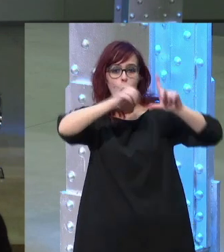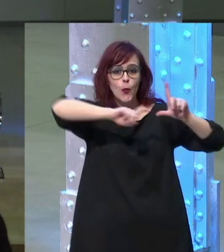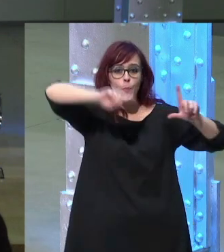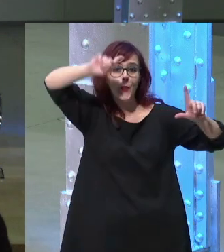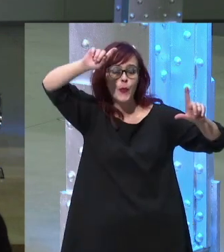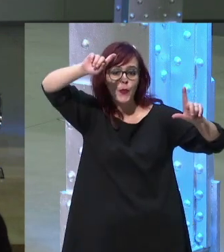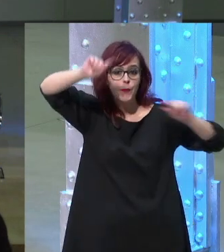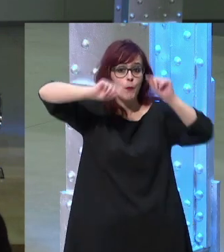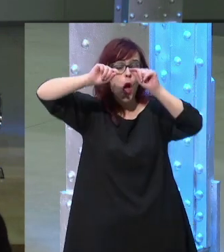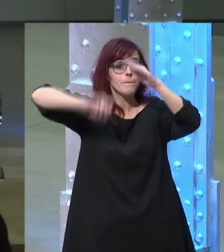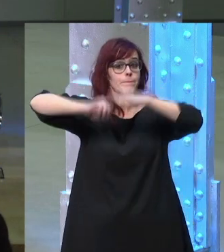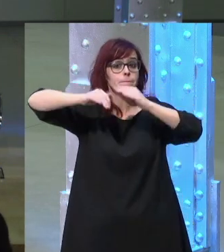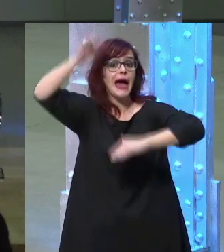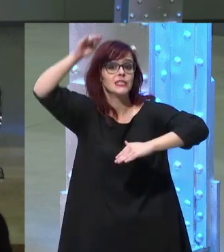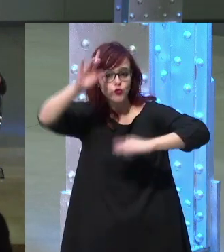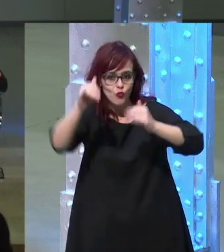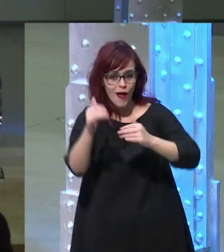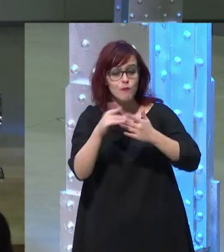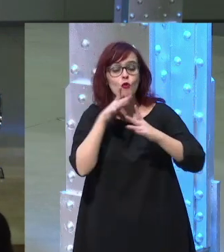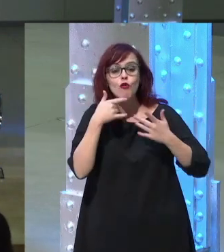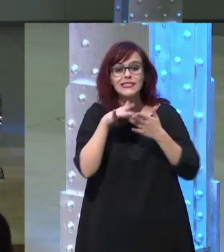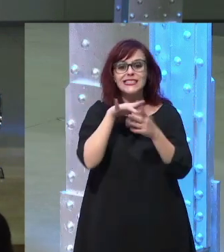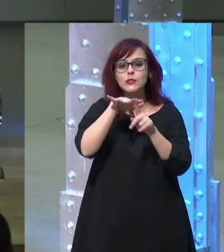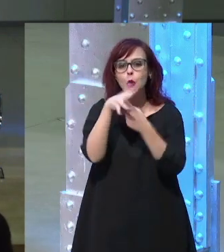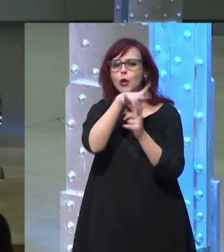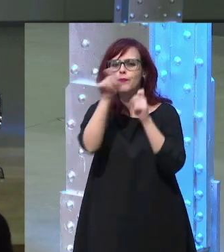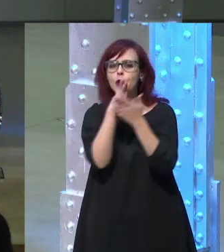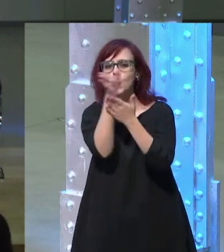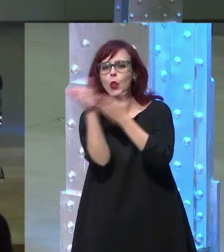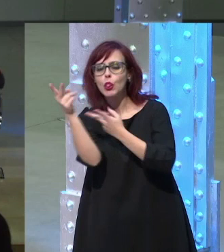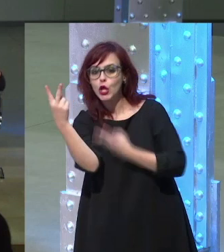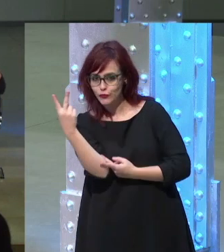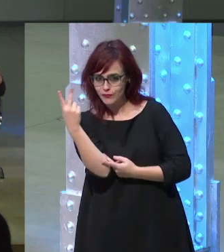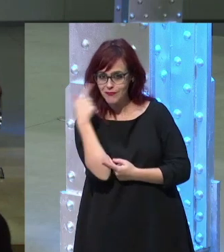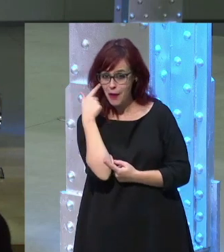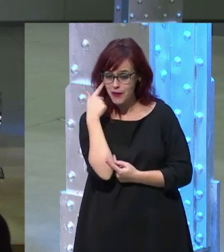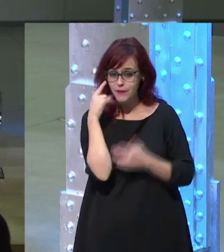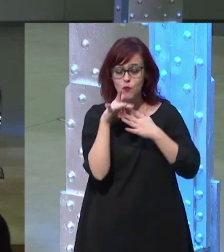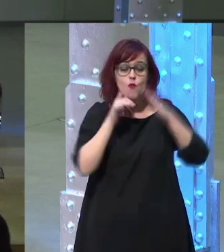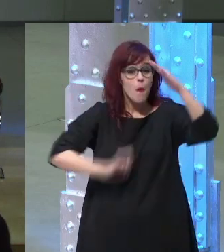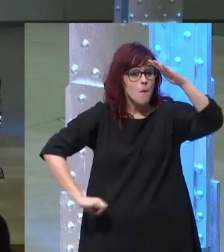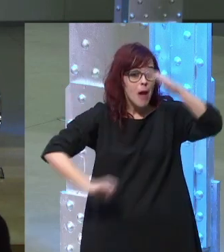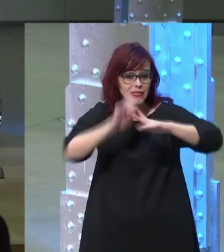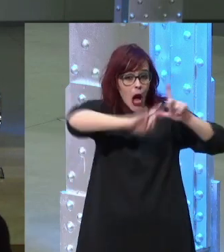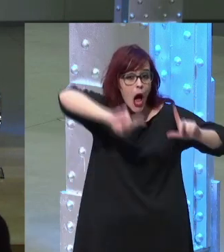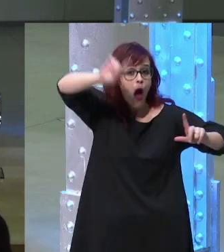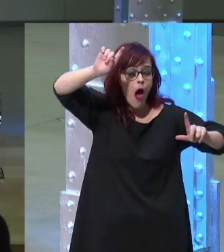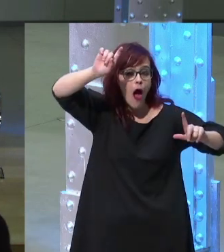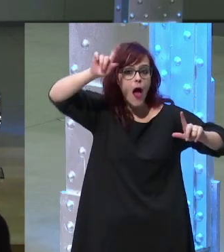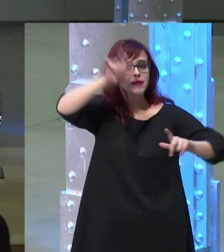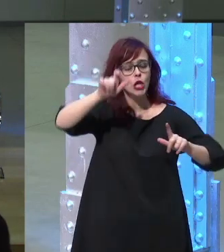sigue aumentando más. ¿Por qué? Porque tenemos dos cuestiones. Y es que la gente